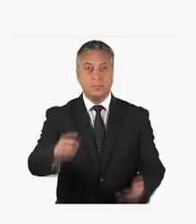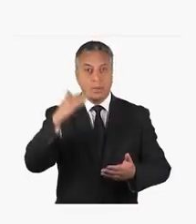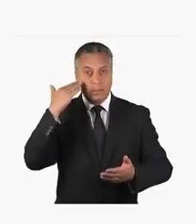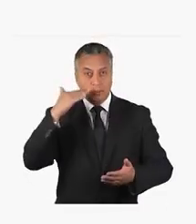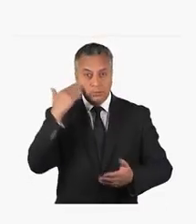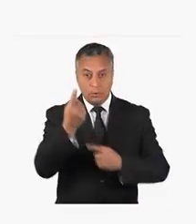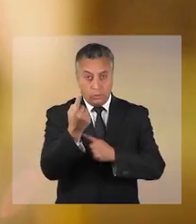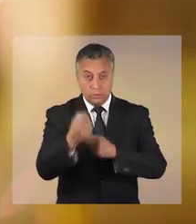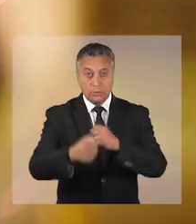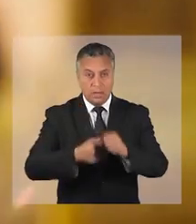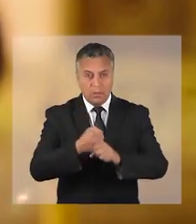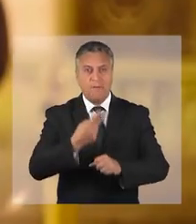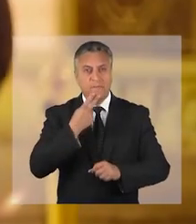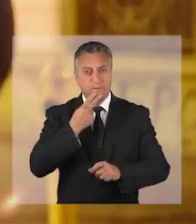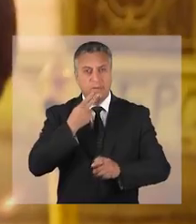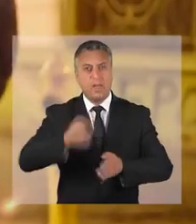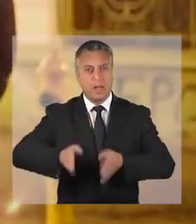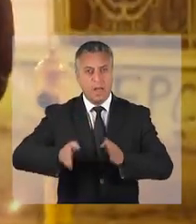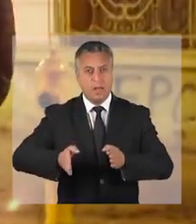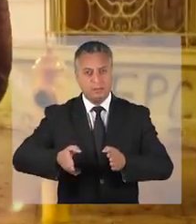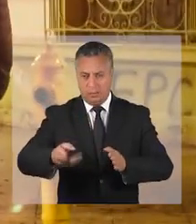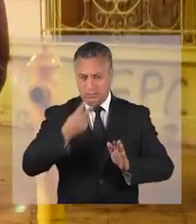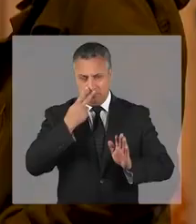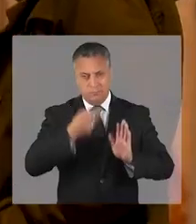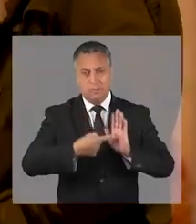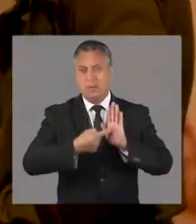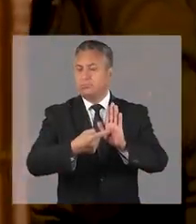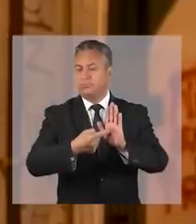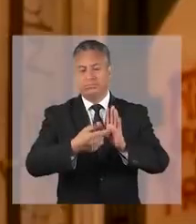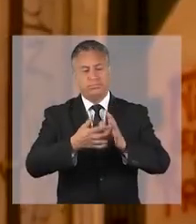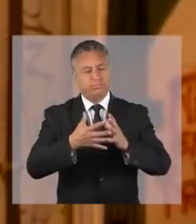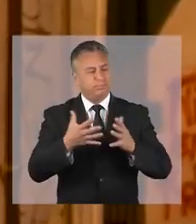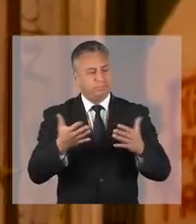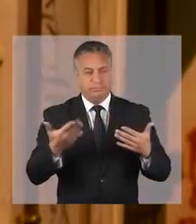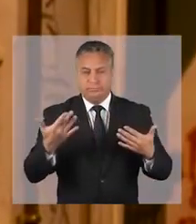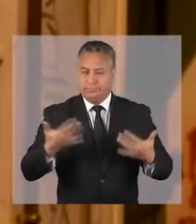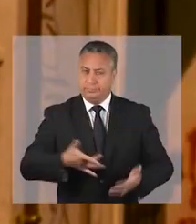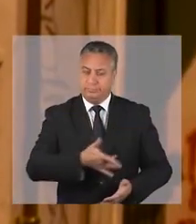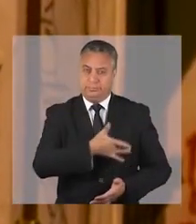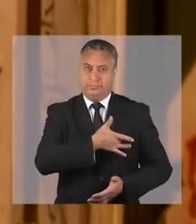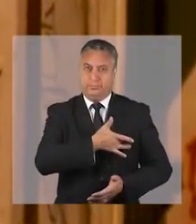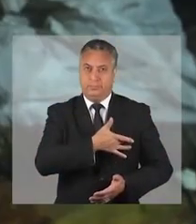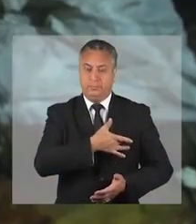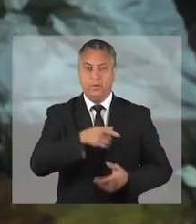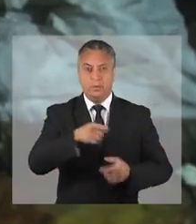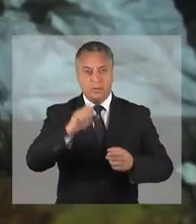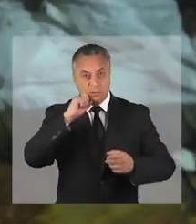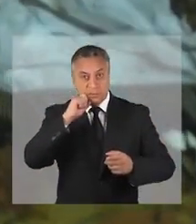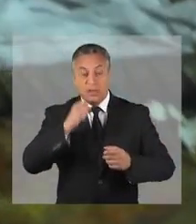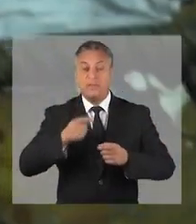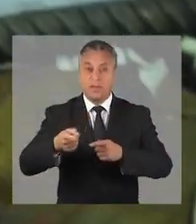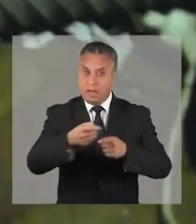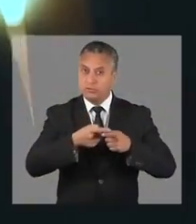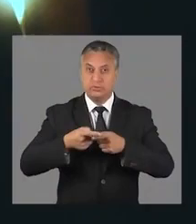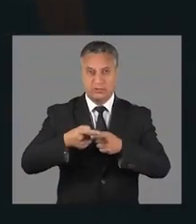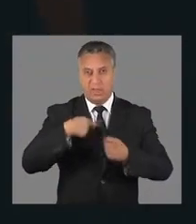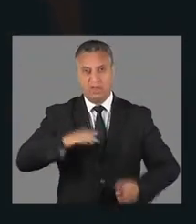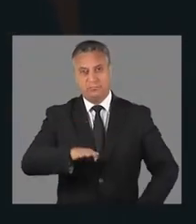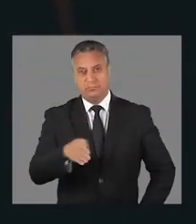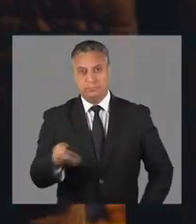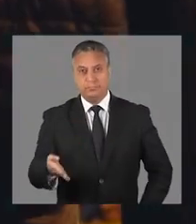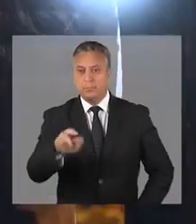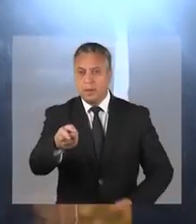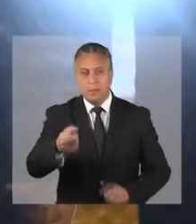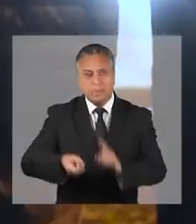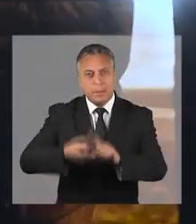Que un niño de 11 años viva en la calle es tal vez la muestra más brutal de ser invisible. Significa que como sociedad hemos fracasado.